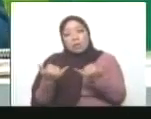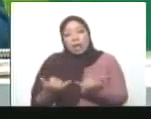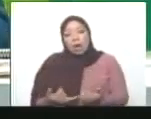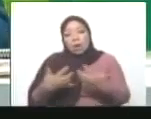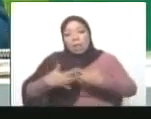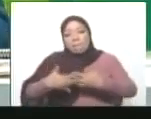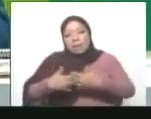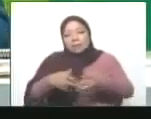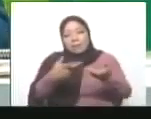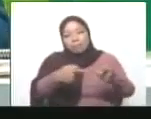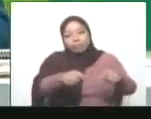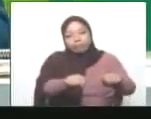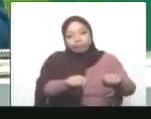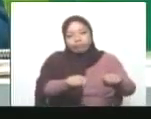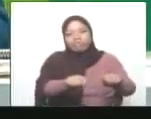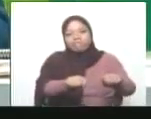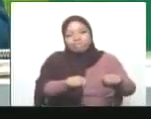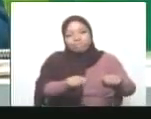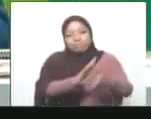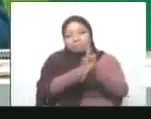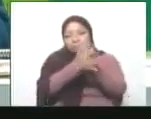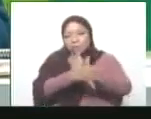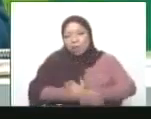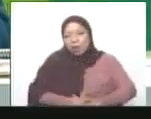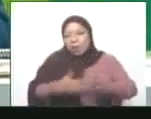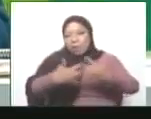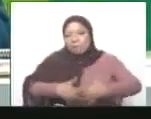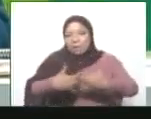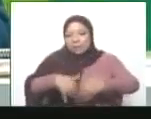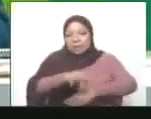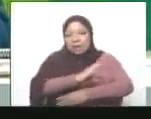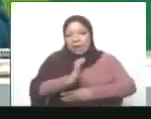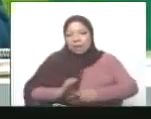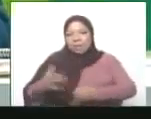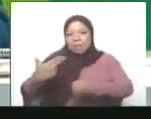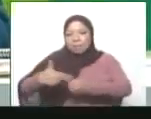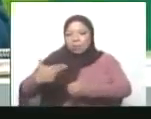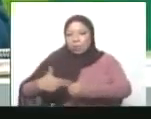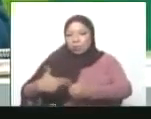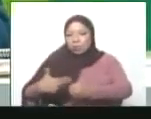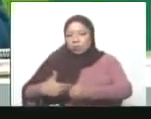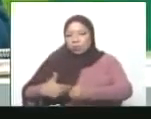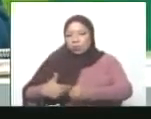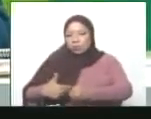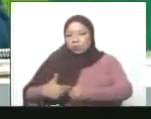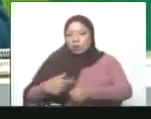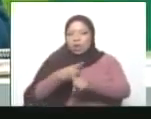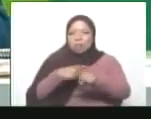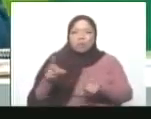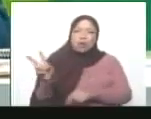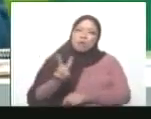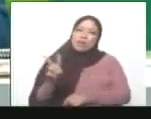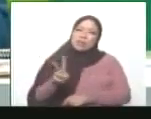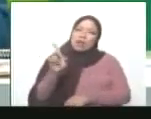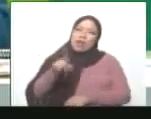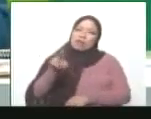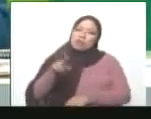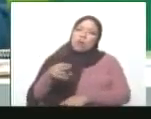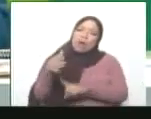de Estados Unidos Venezuela no es ni será nunca un país colonialista ni